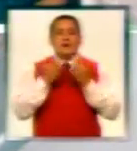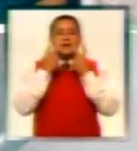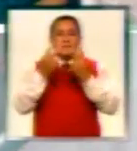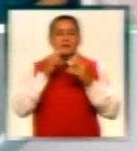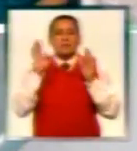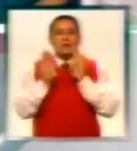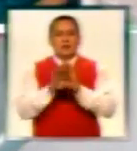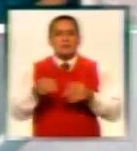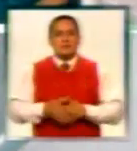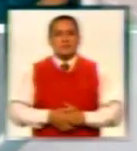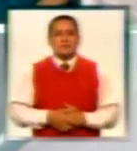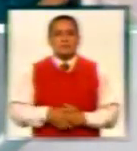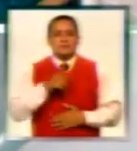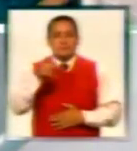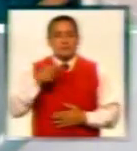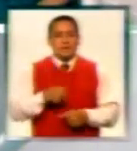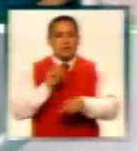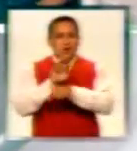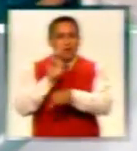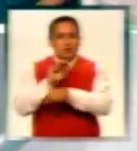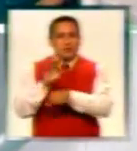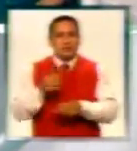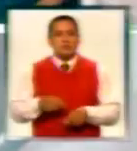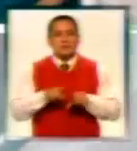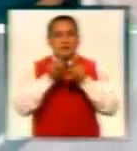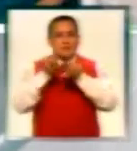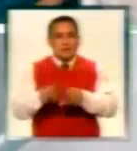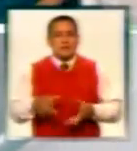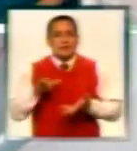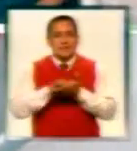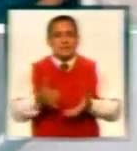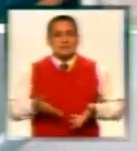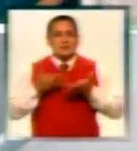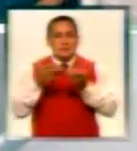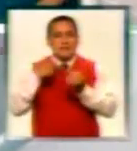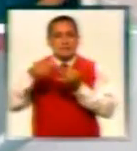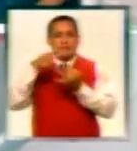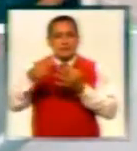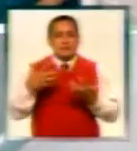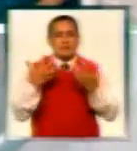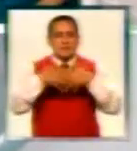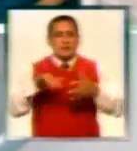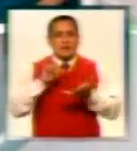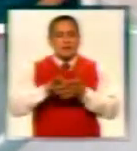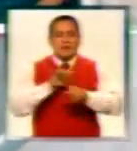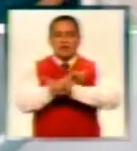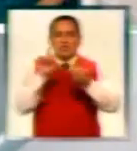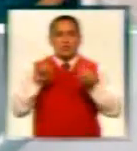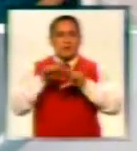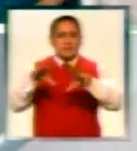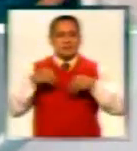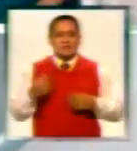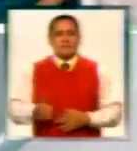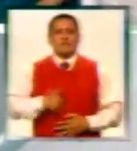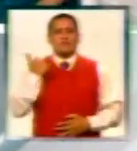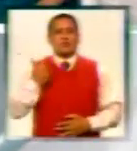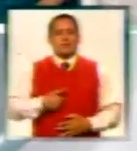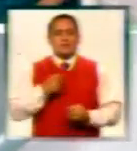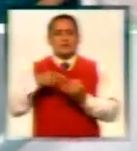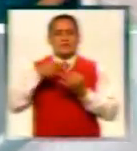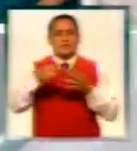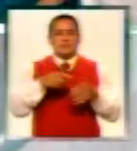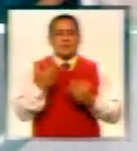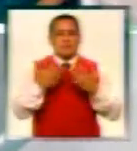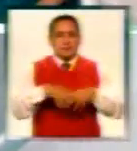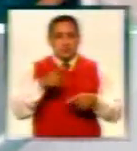este esta exhortación prácticamente que ha hecho a las empresas y a las firmas a que no va a aceptar ninguna soberbia por parte de